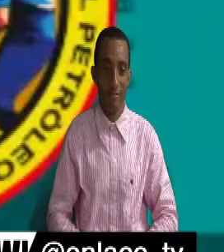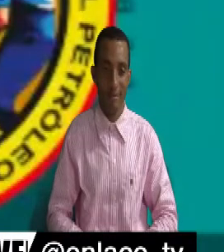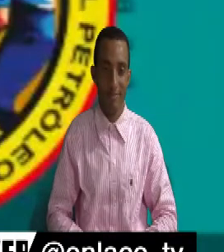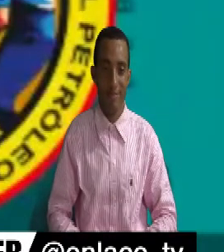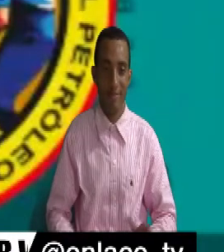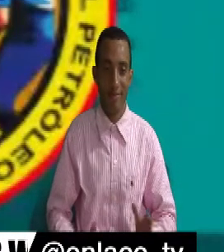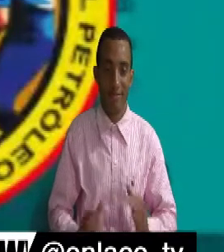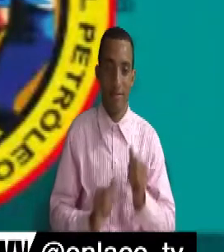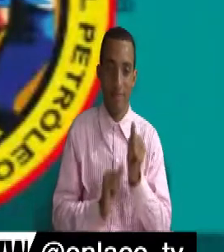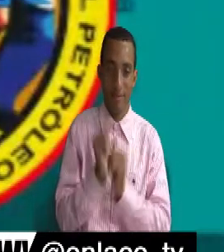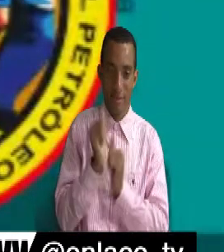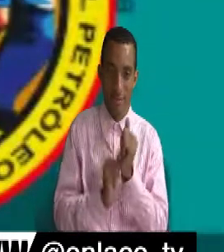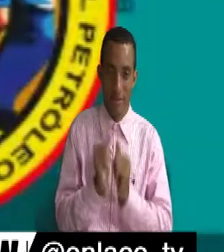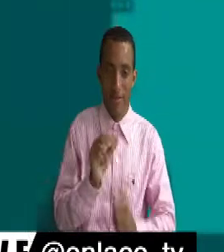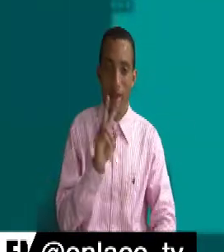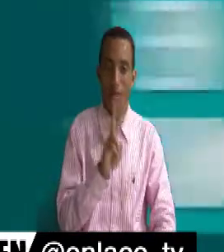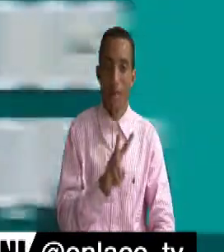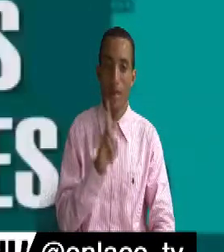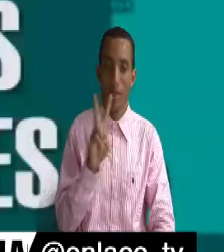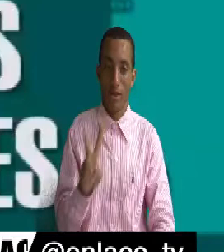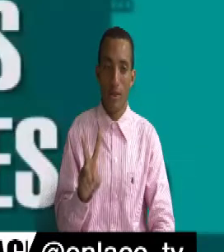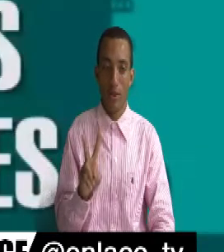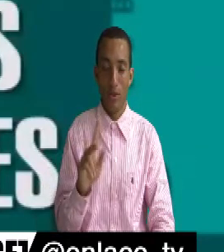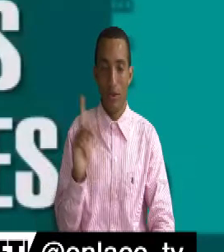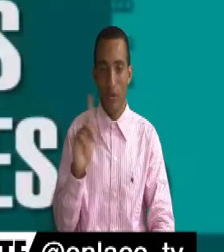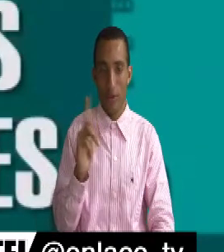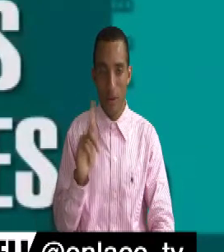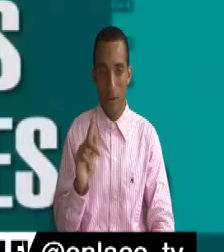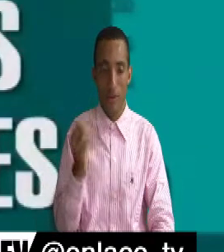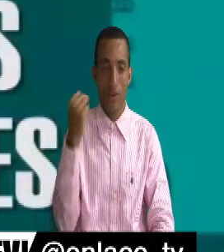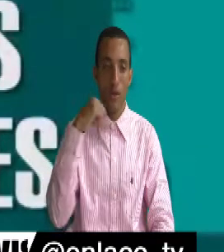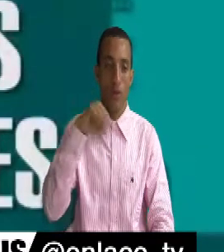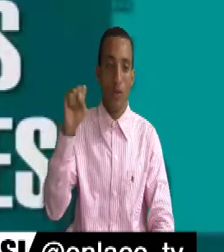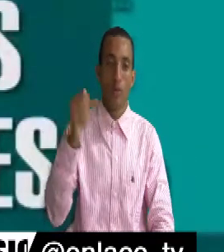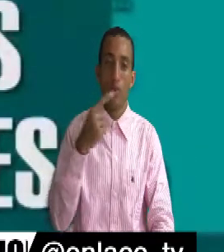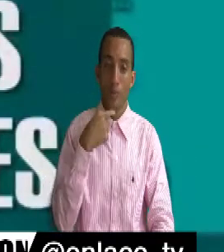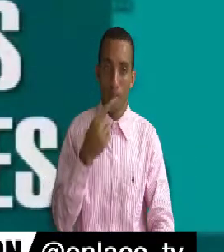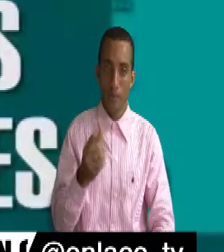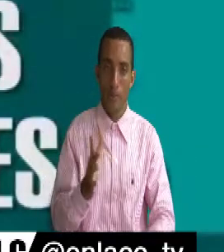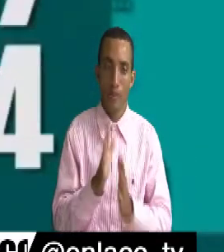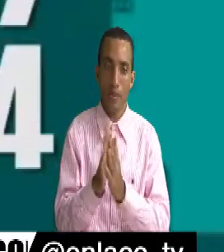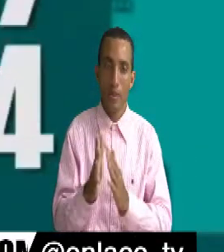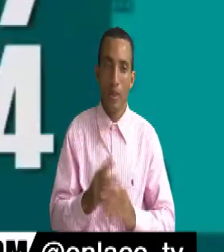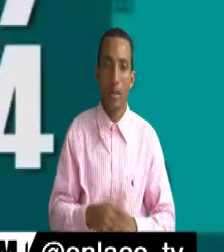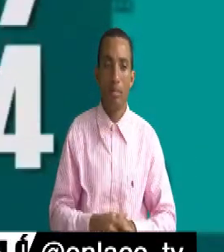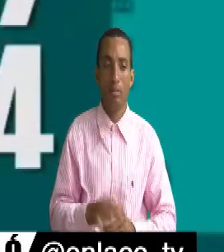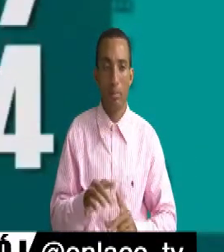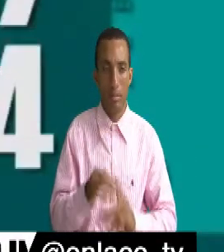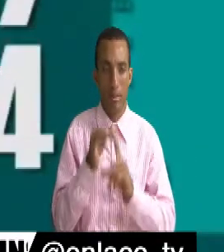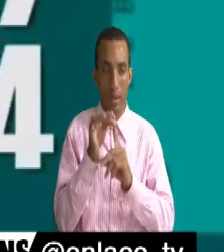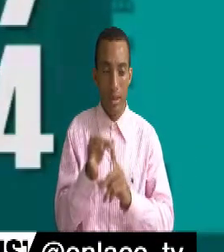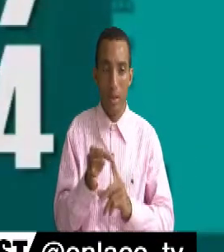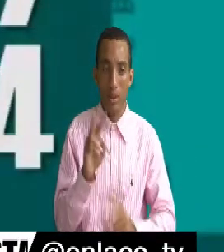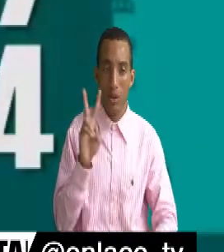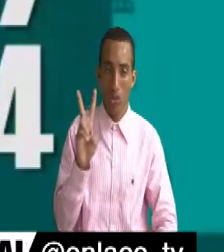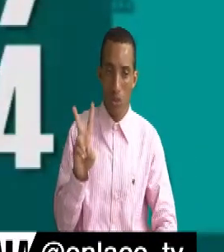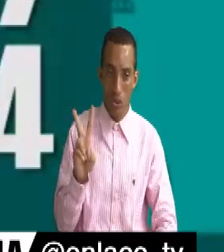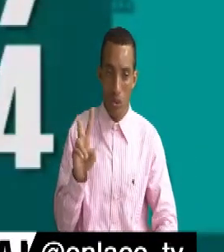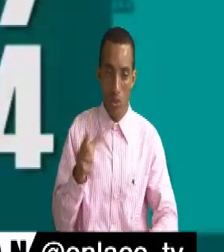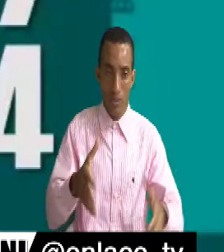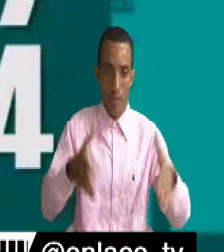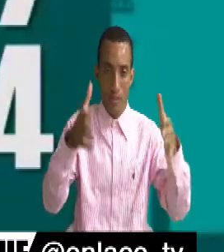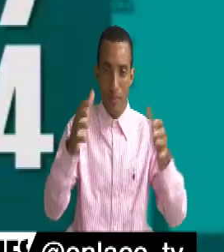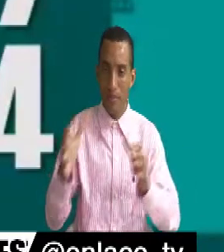refinería, el 22 de febrero de 2017, la USO le solicitó al señor gerente que pusiera especial atención en 2 tanques, el K007 y